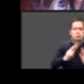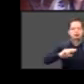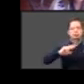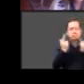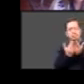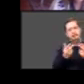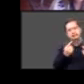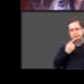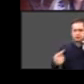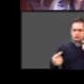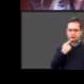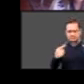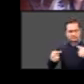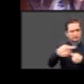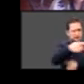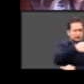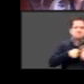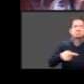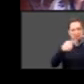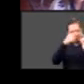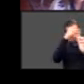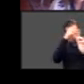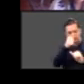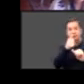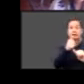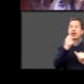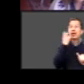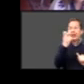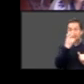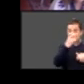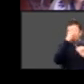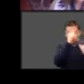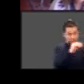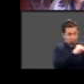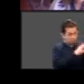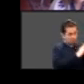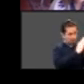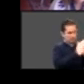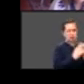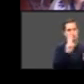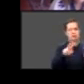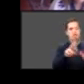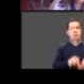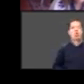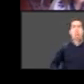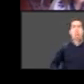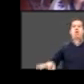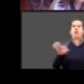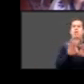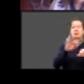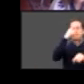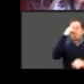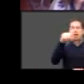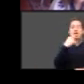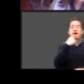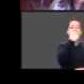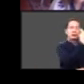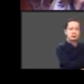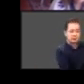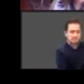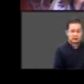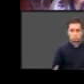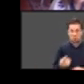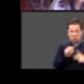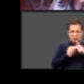acuerdos importantísimos para por fin haber construido la Estrategia Nacional de Atención a la Primera Infancia